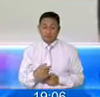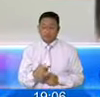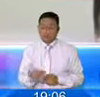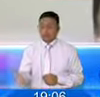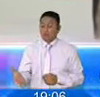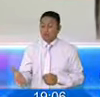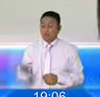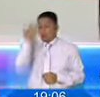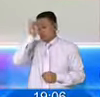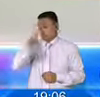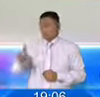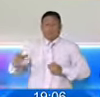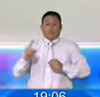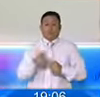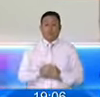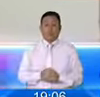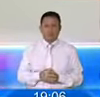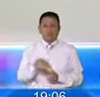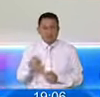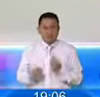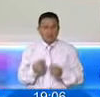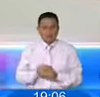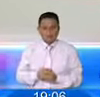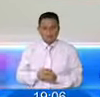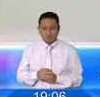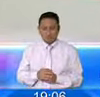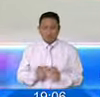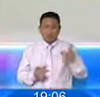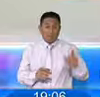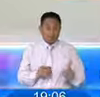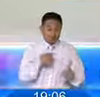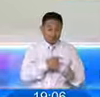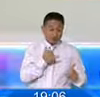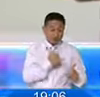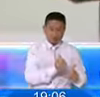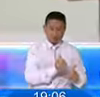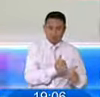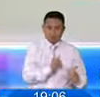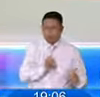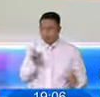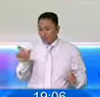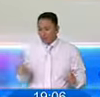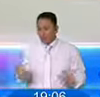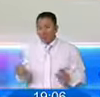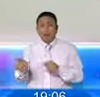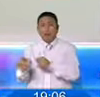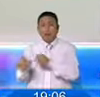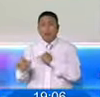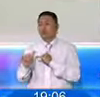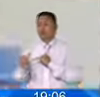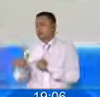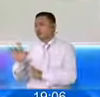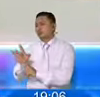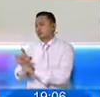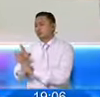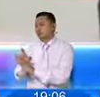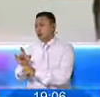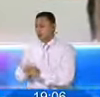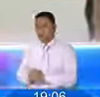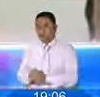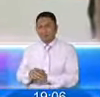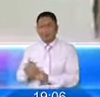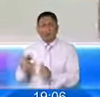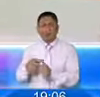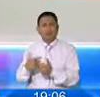matándolo. Estamos creando empatía social no a la víctima, estamos creando empatía social hacia el agresor, porque empezamos